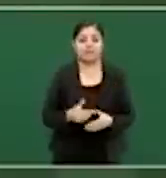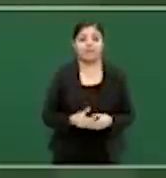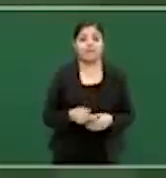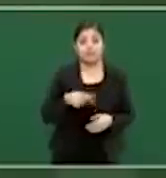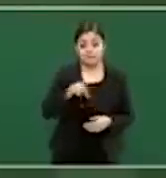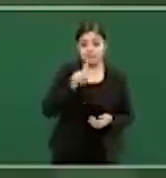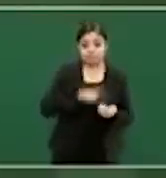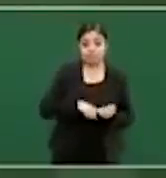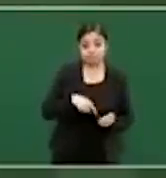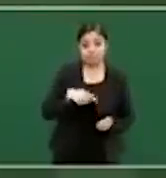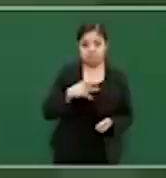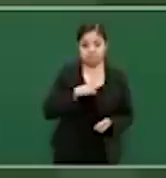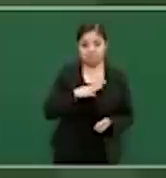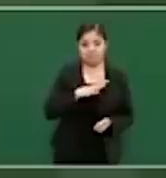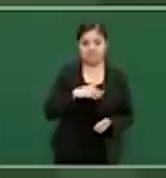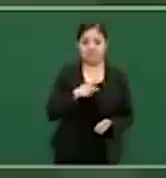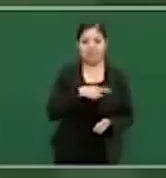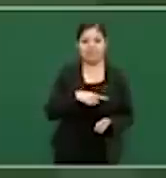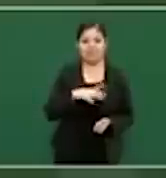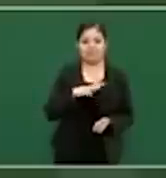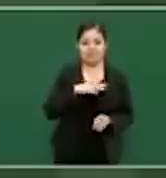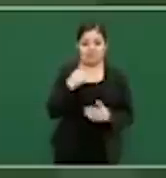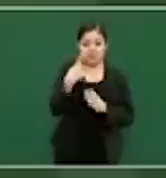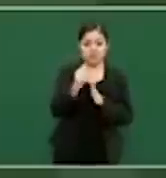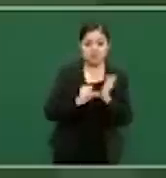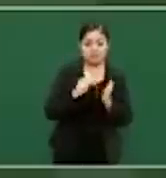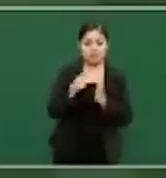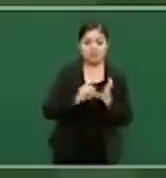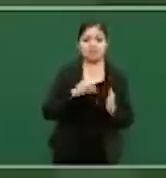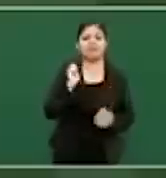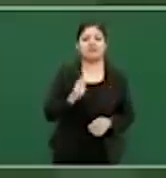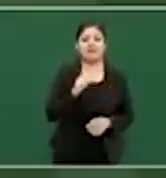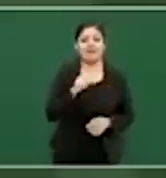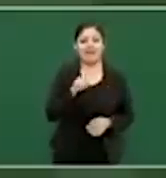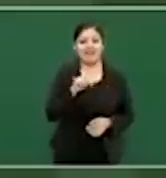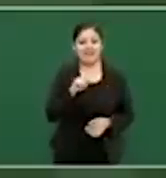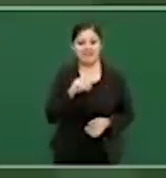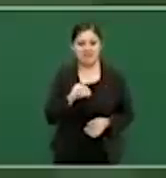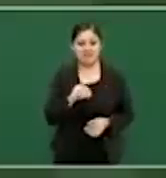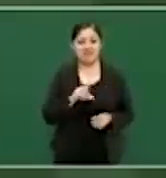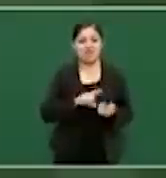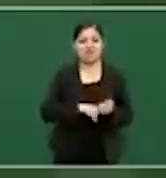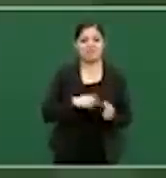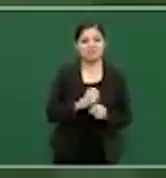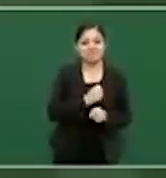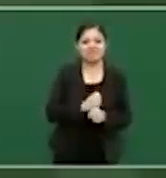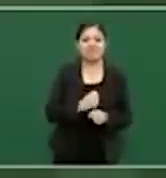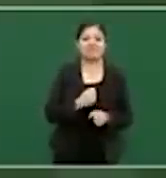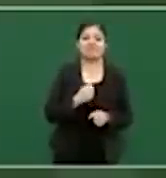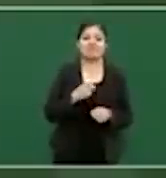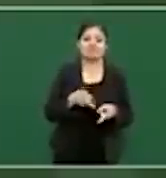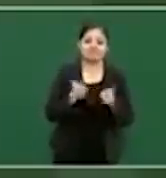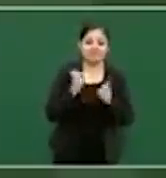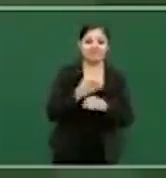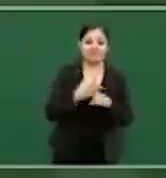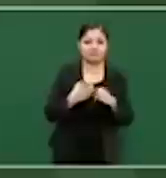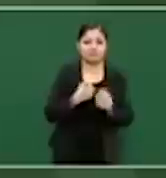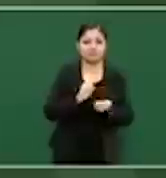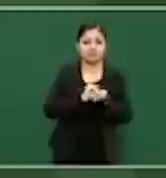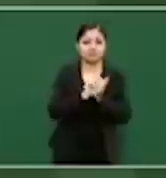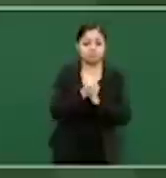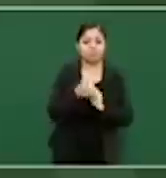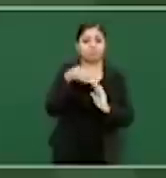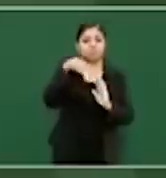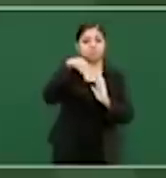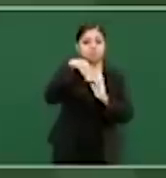de delitos del fuero común por mes como en el promedio diario, la tendencia a la baja es clara y es ya